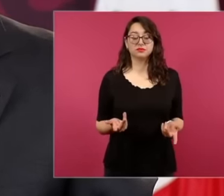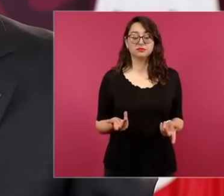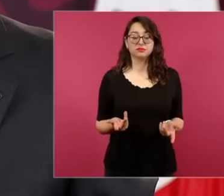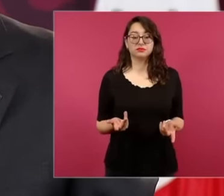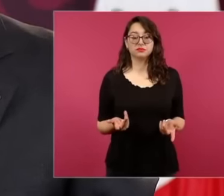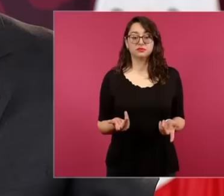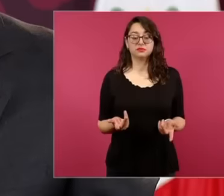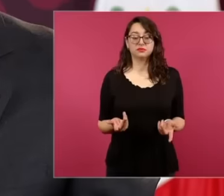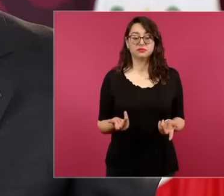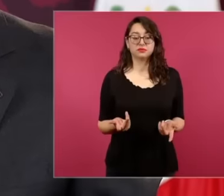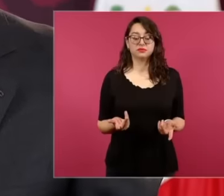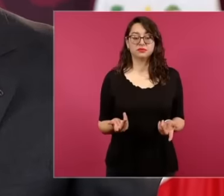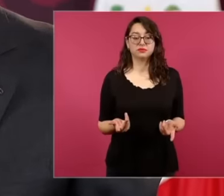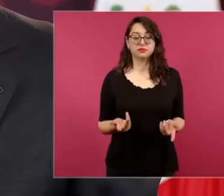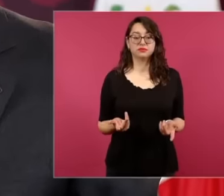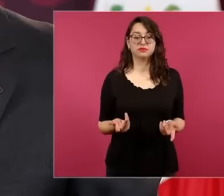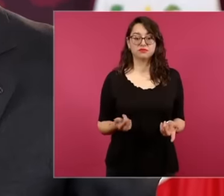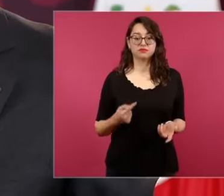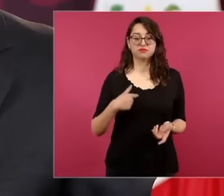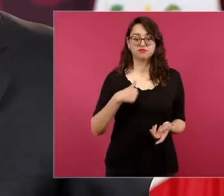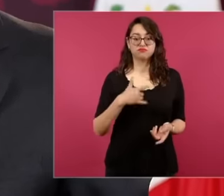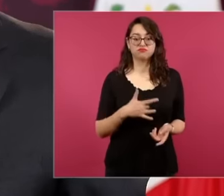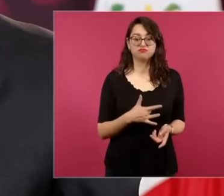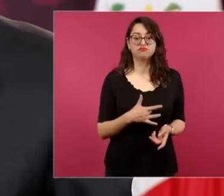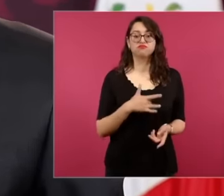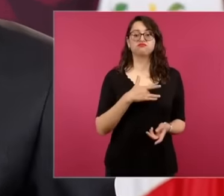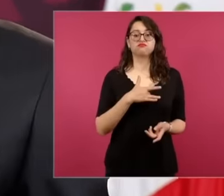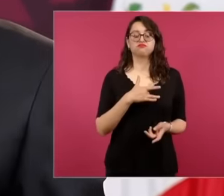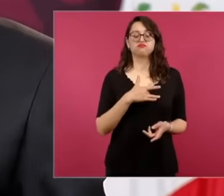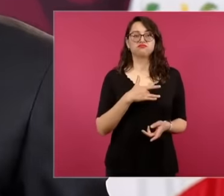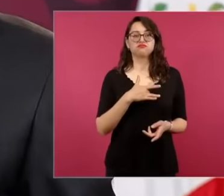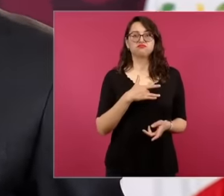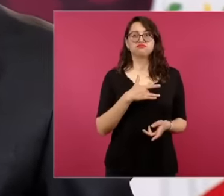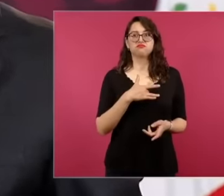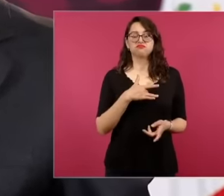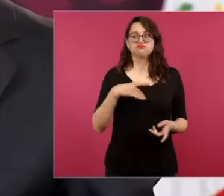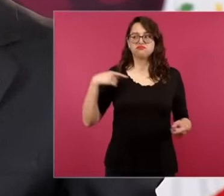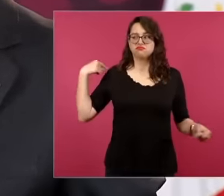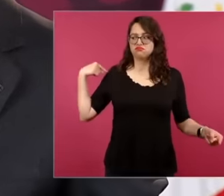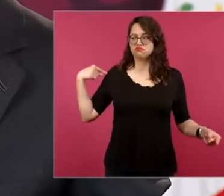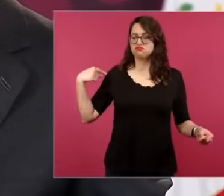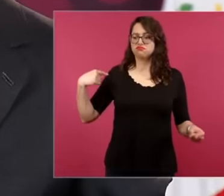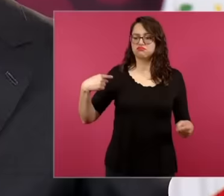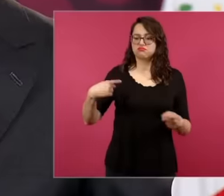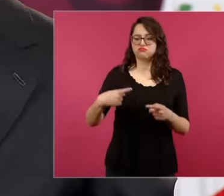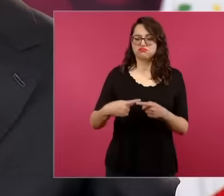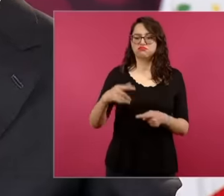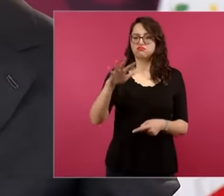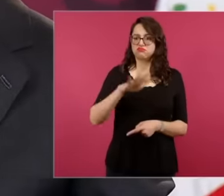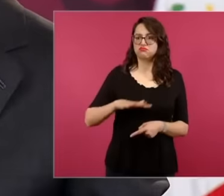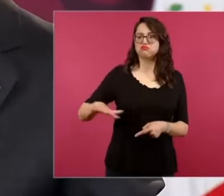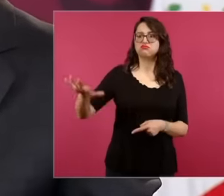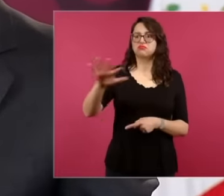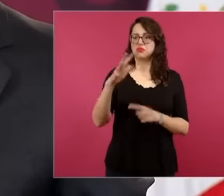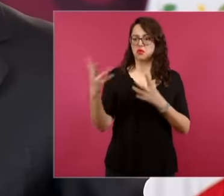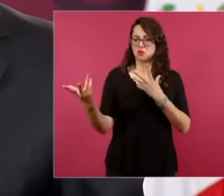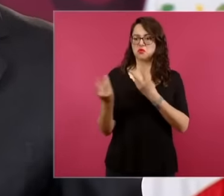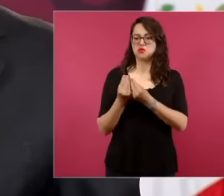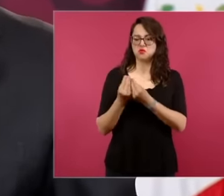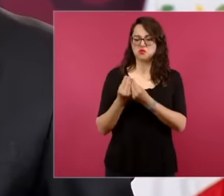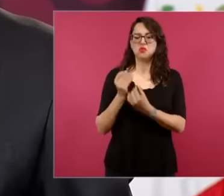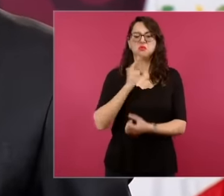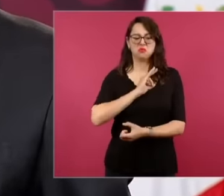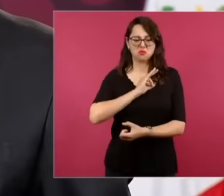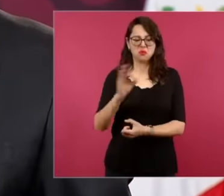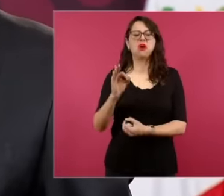me ha reafirmado mis convicciones de que con el pueblo todo, sin el pueblo nada.